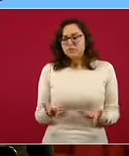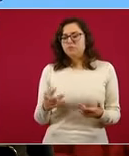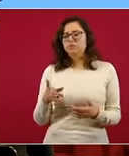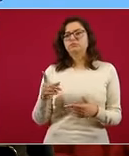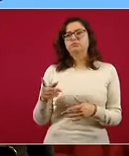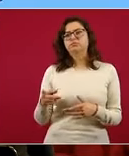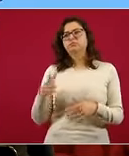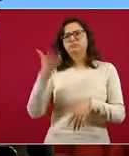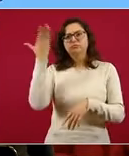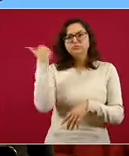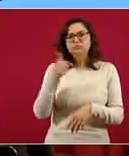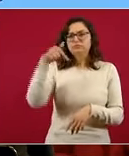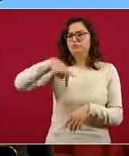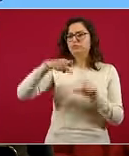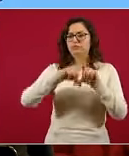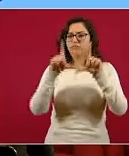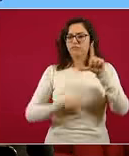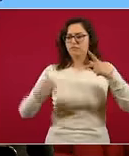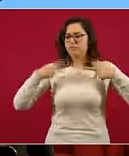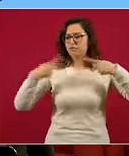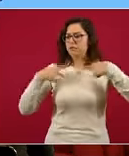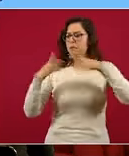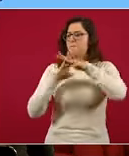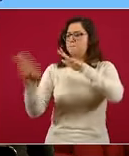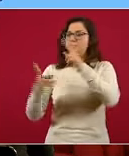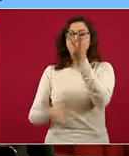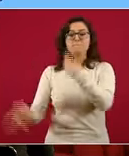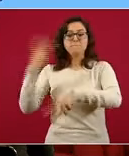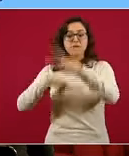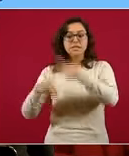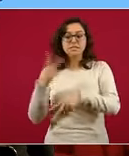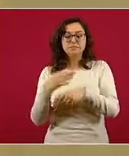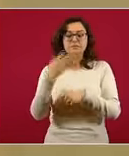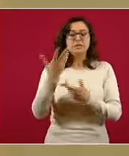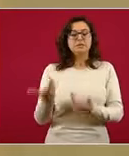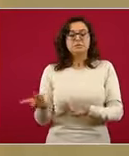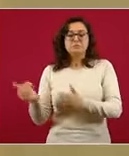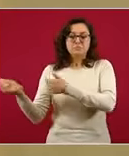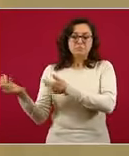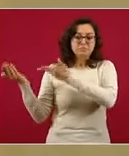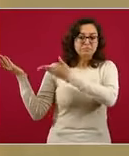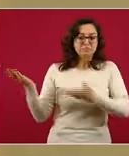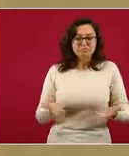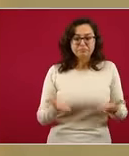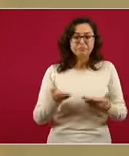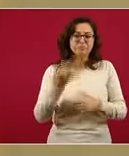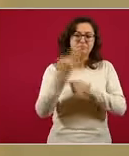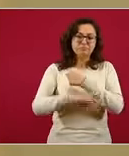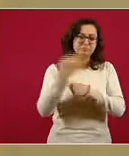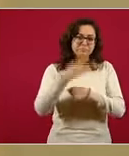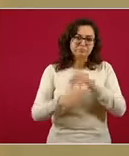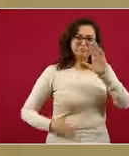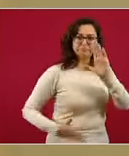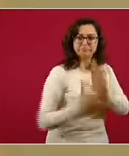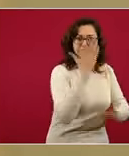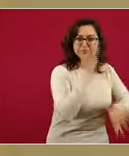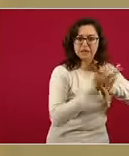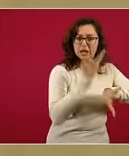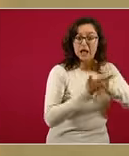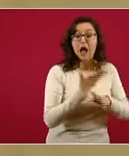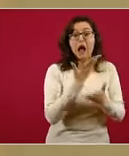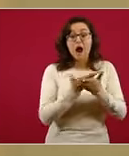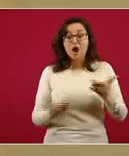destino también de personas migrantes. Y creo que es muy importante saber y reconocer en la